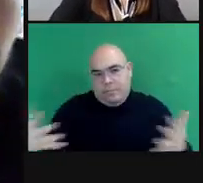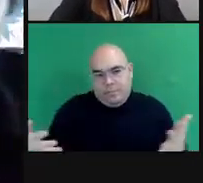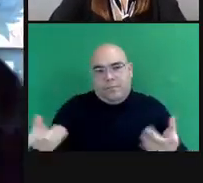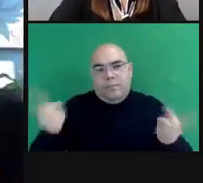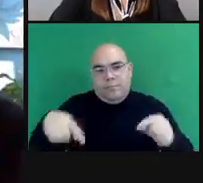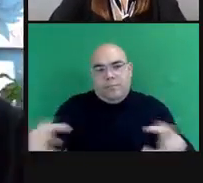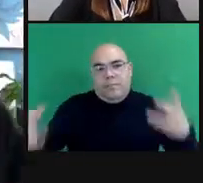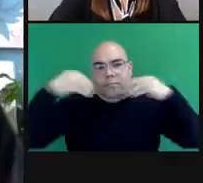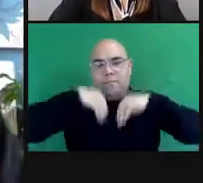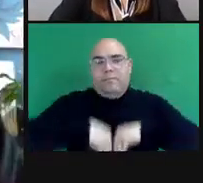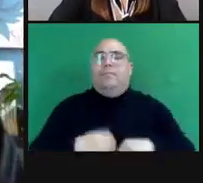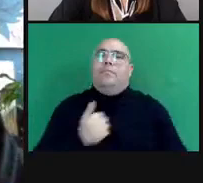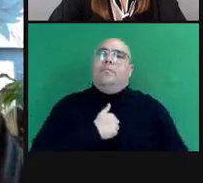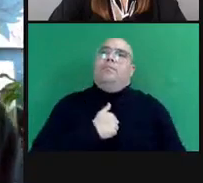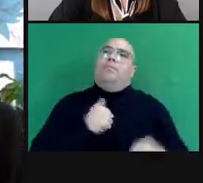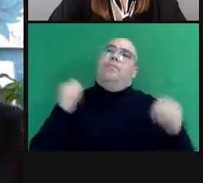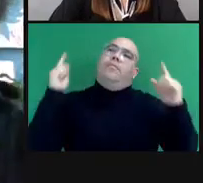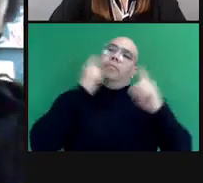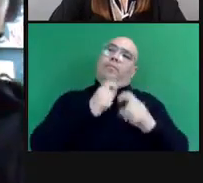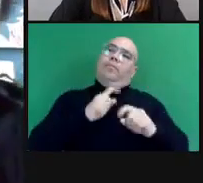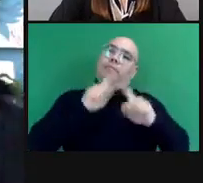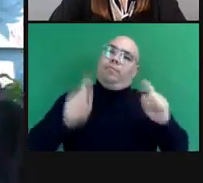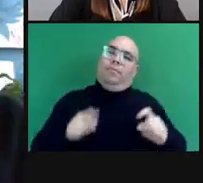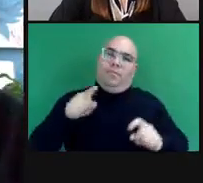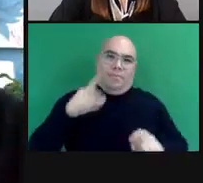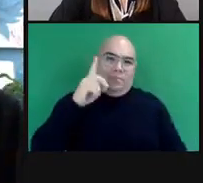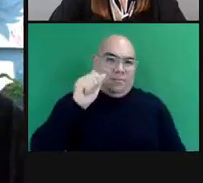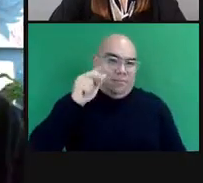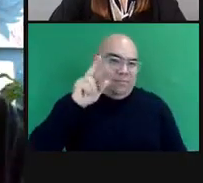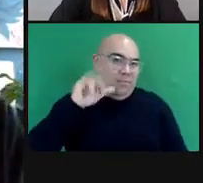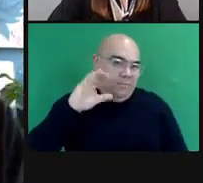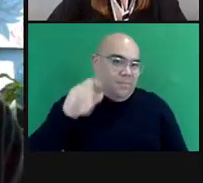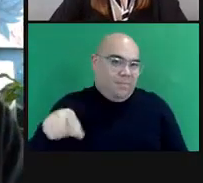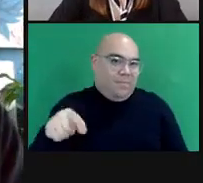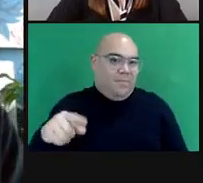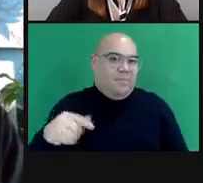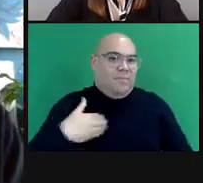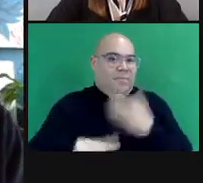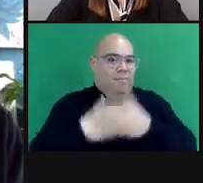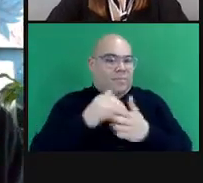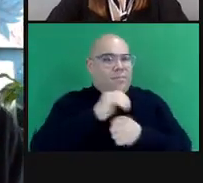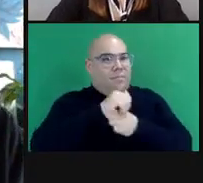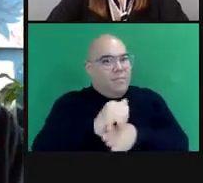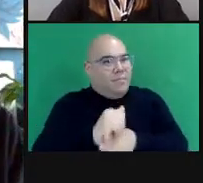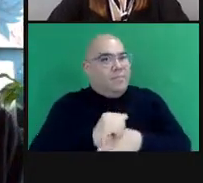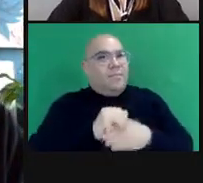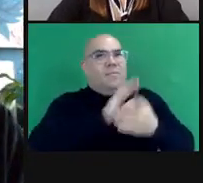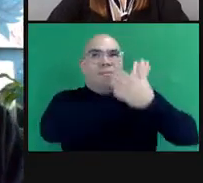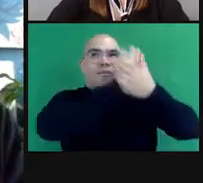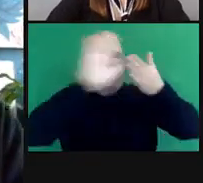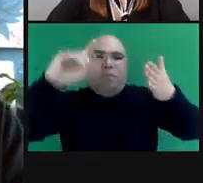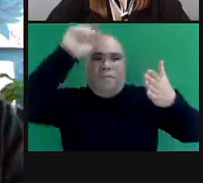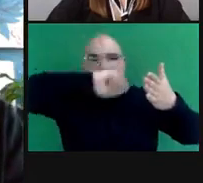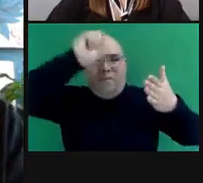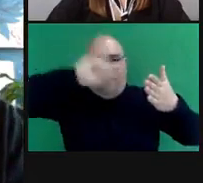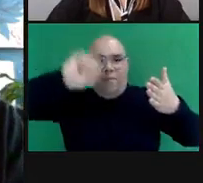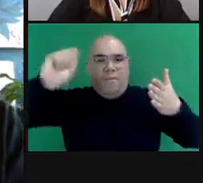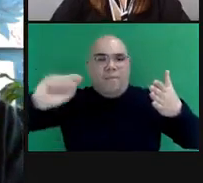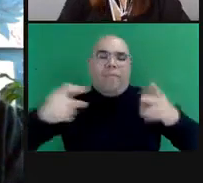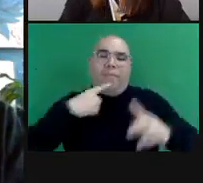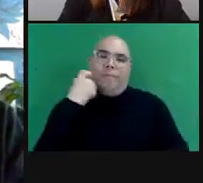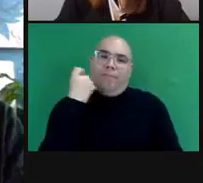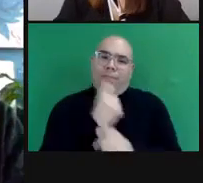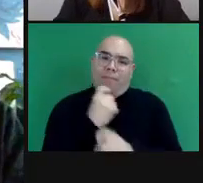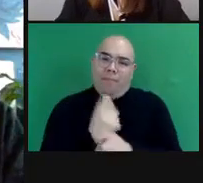le pueden generar preguntas, ¿no? Por ejemplo, ahorita que Darío nombraba el proceso o la complejidad al limpiar las fachadas.